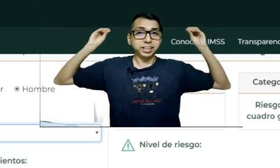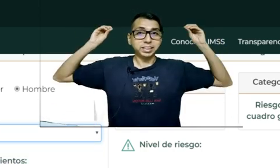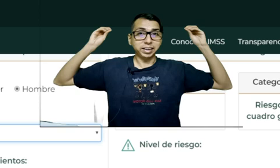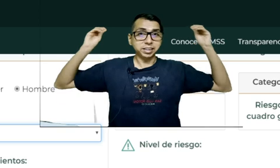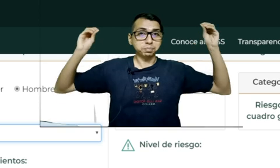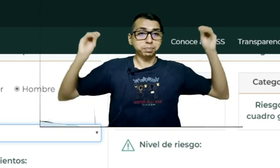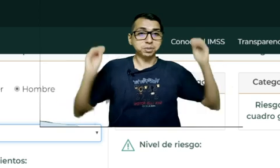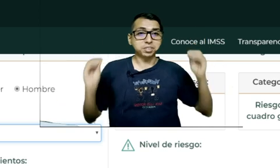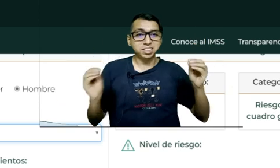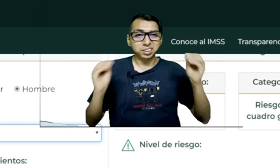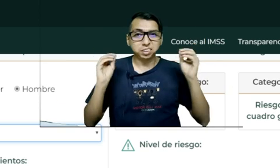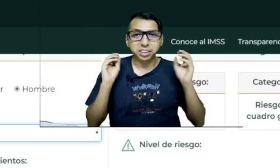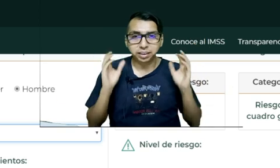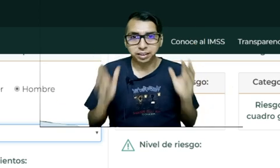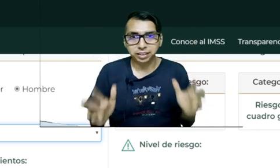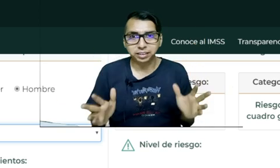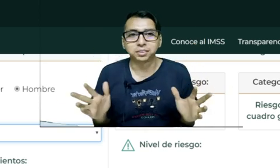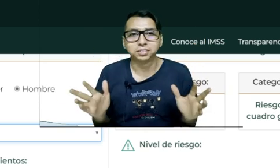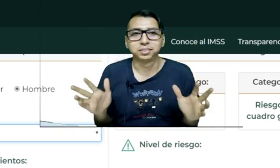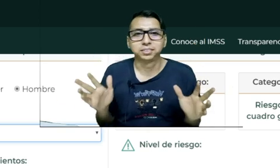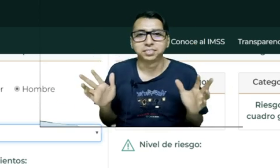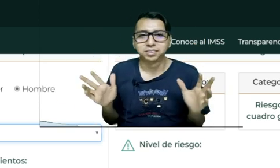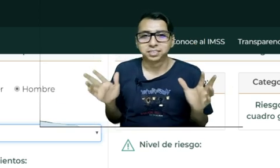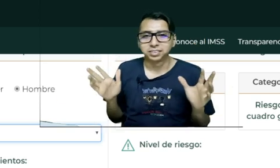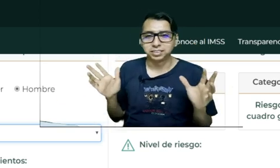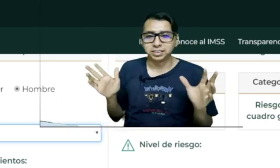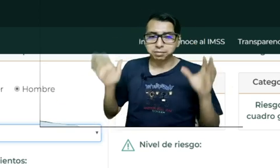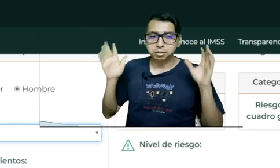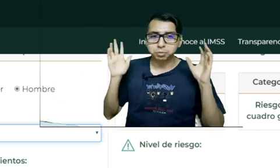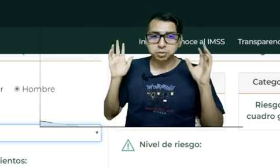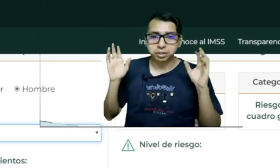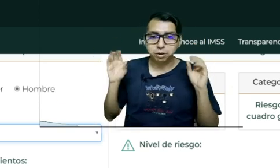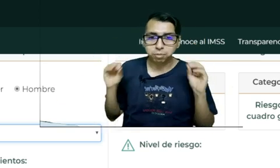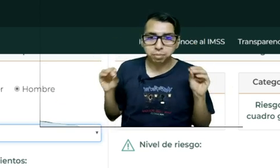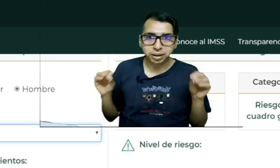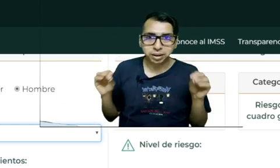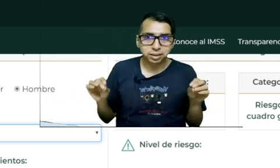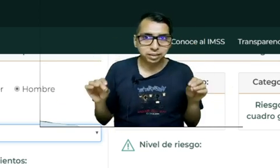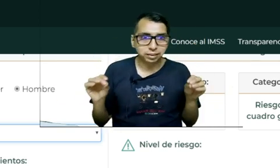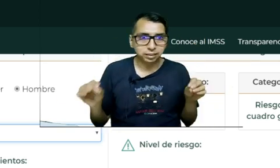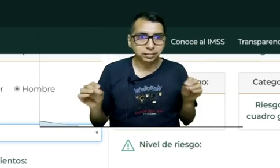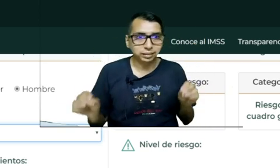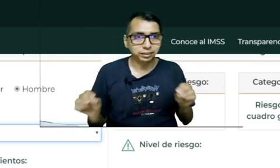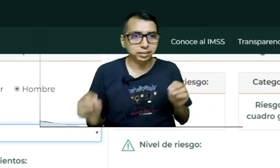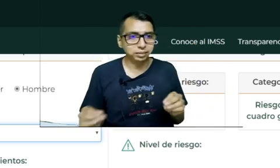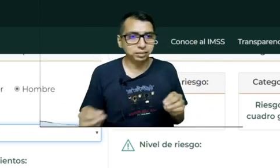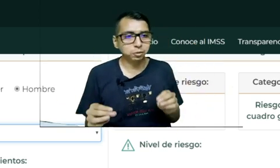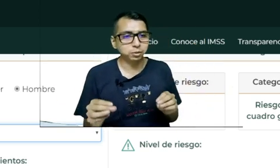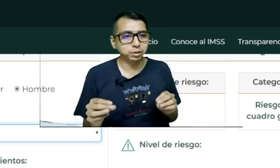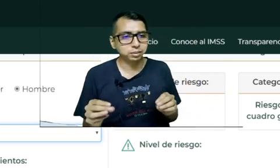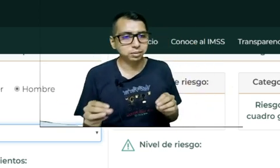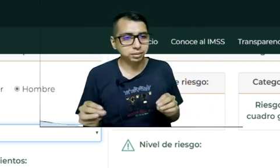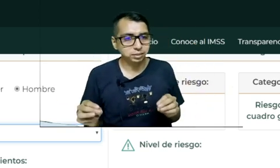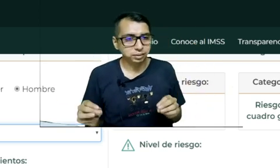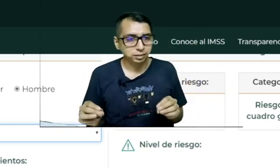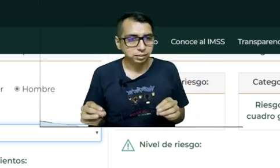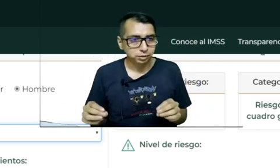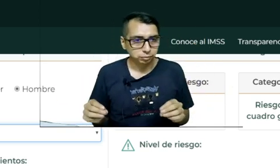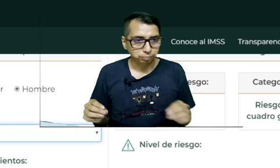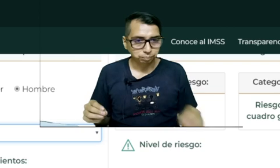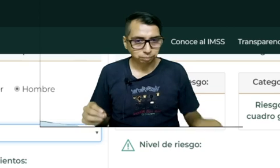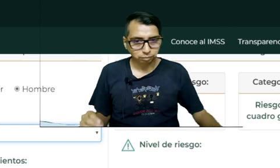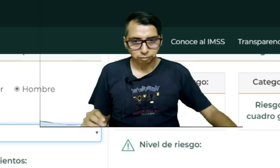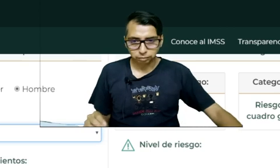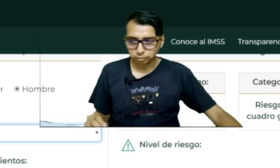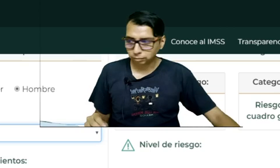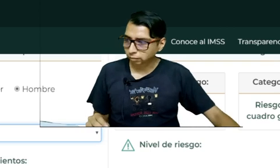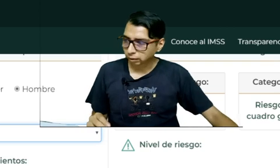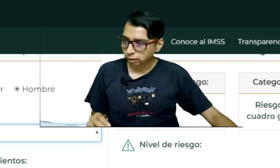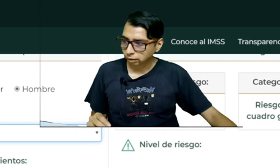33 por ciento de riesgo además por ser hombre y tener 35 años